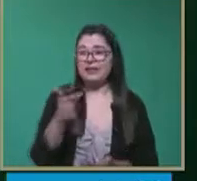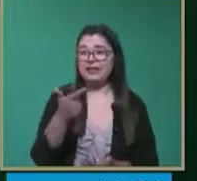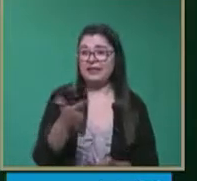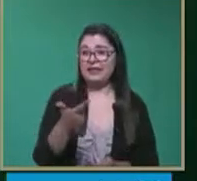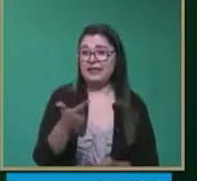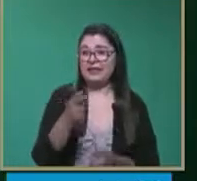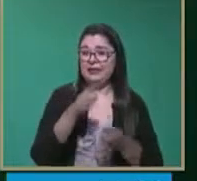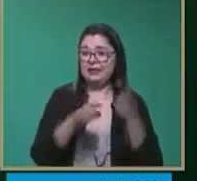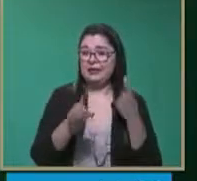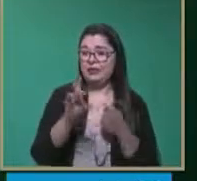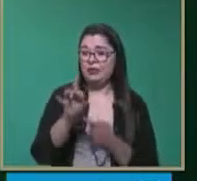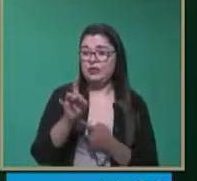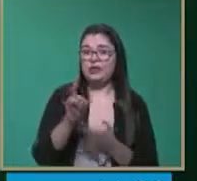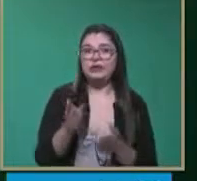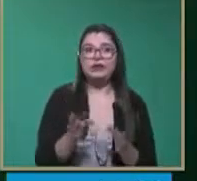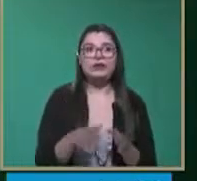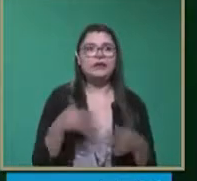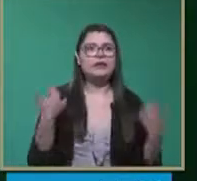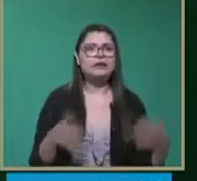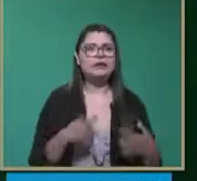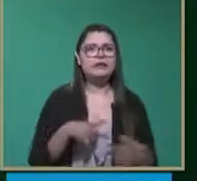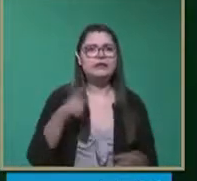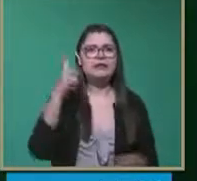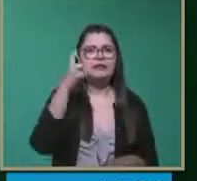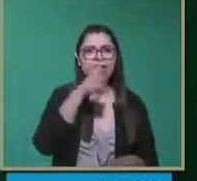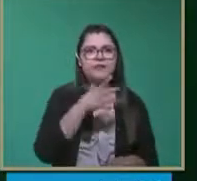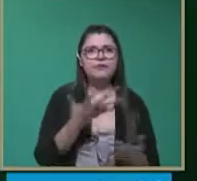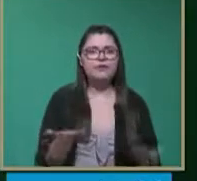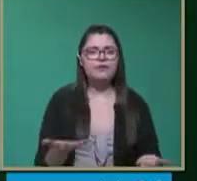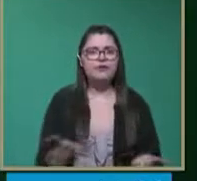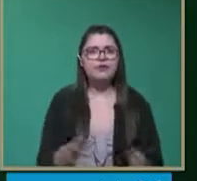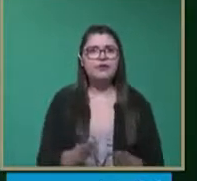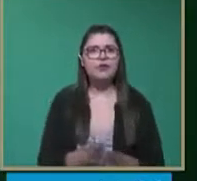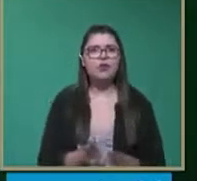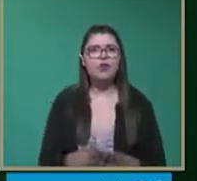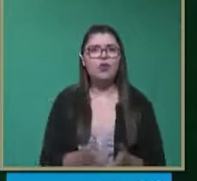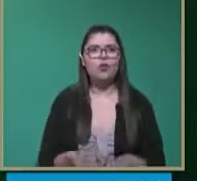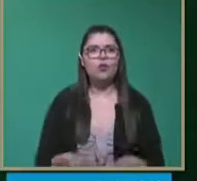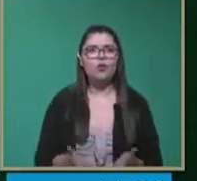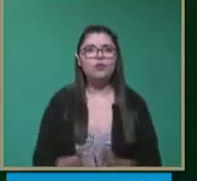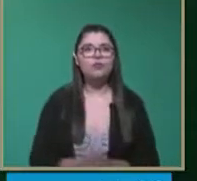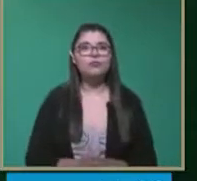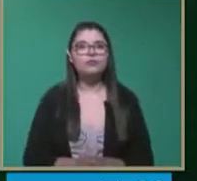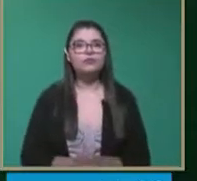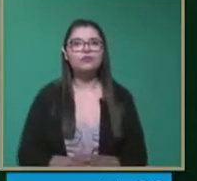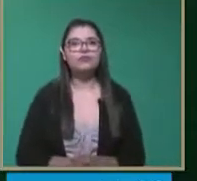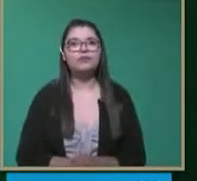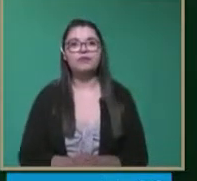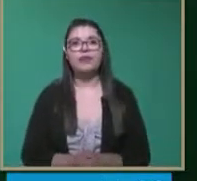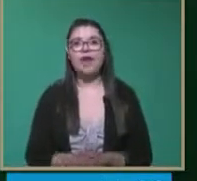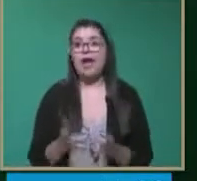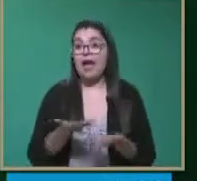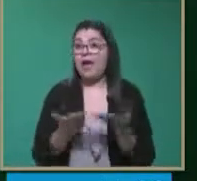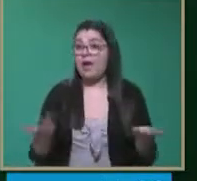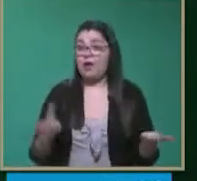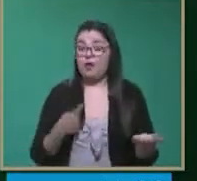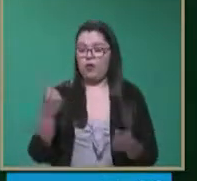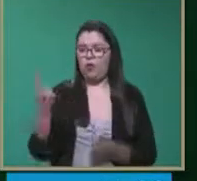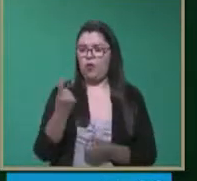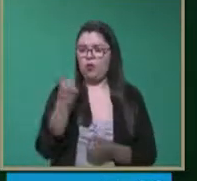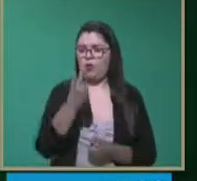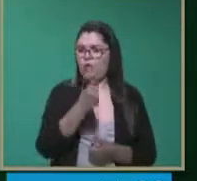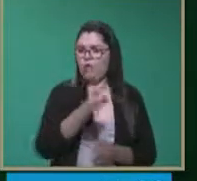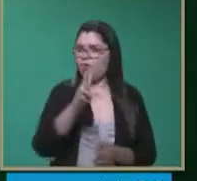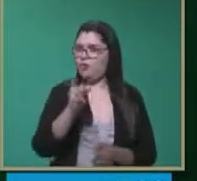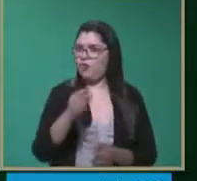qué? Porque llegamos al 67 y ya avanzamos lo que son las decenas y su uso.